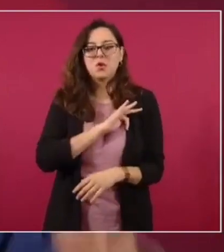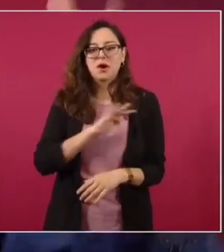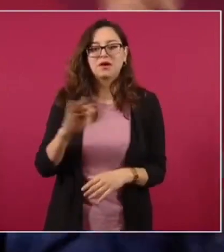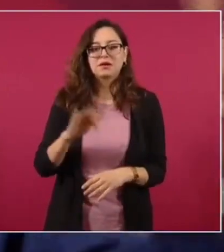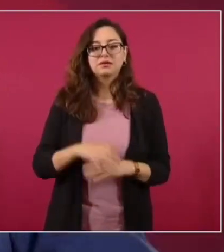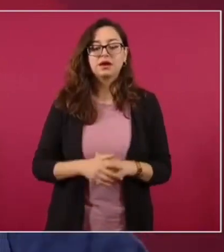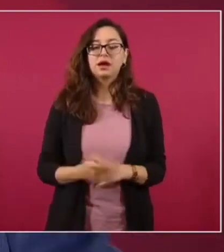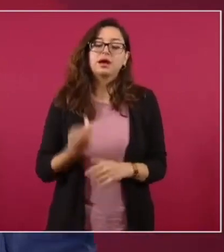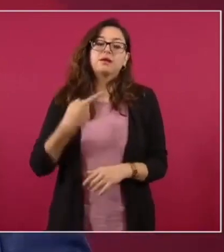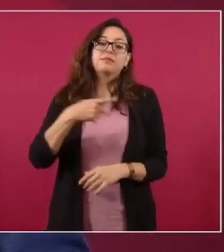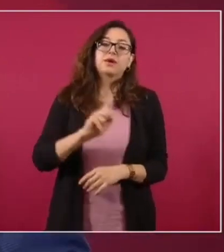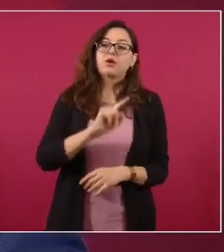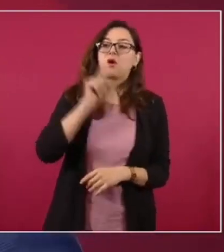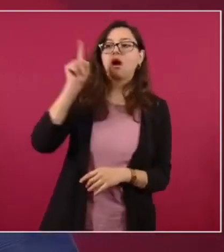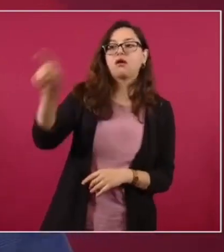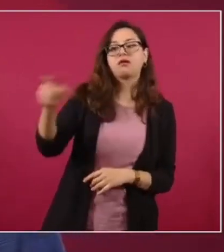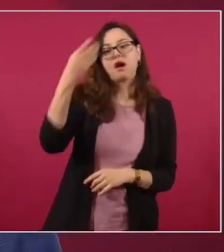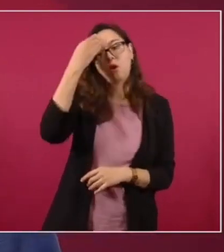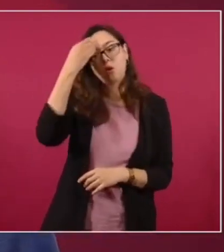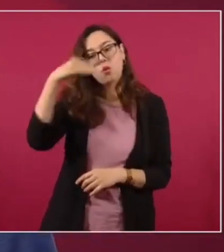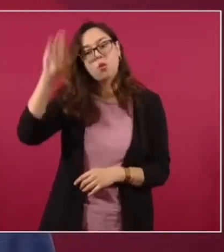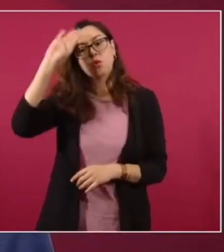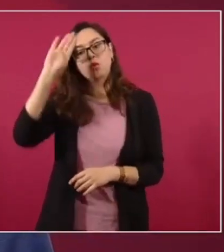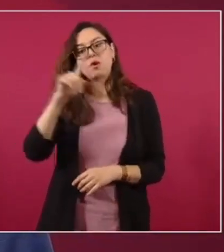que en Cuba no pueden